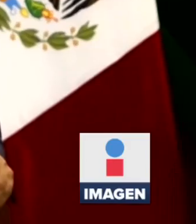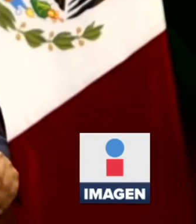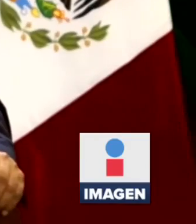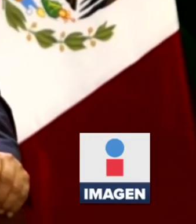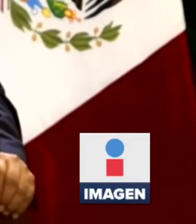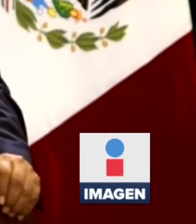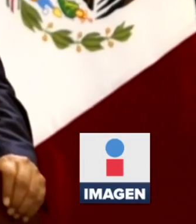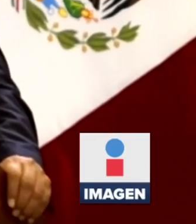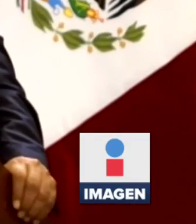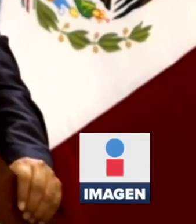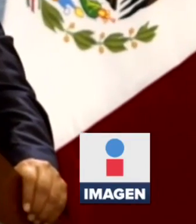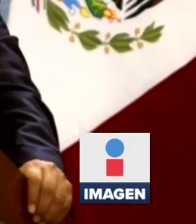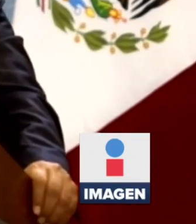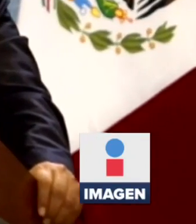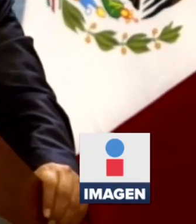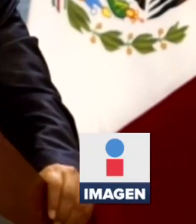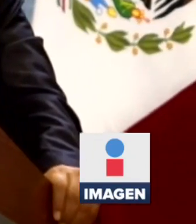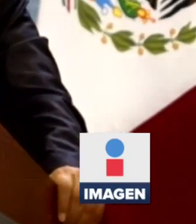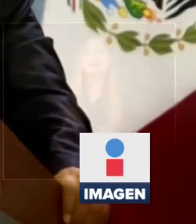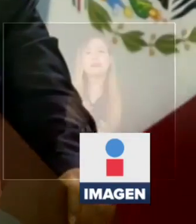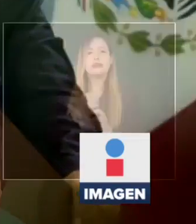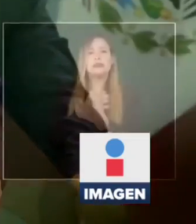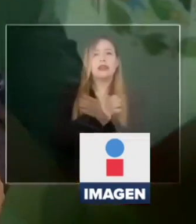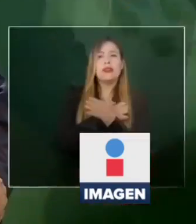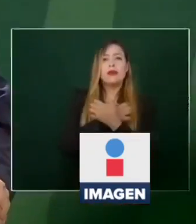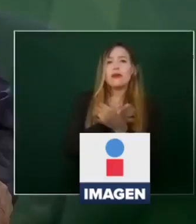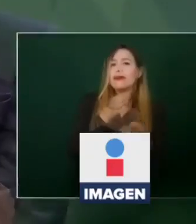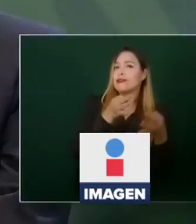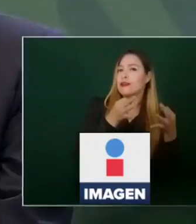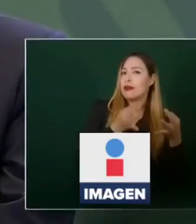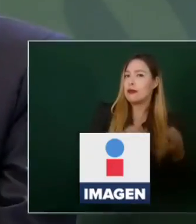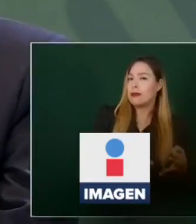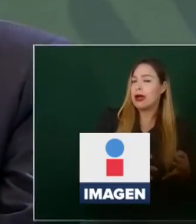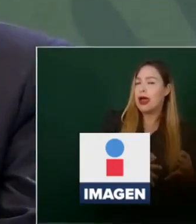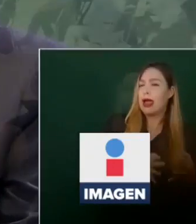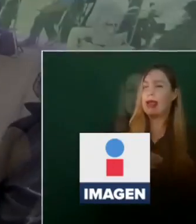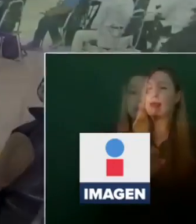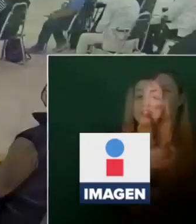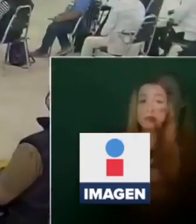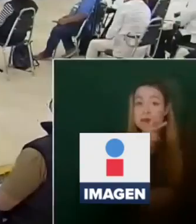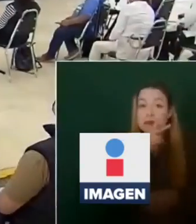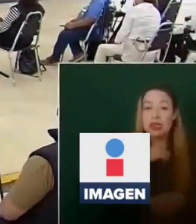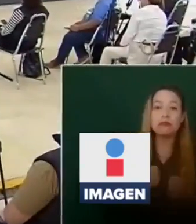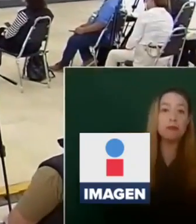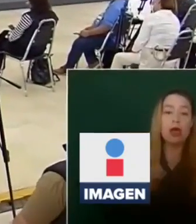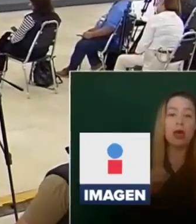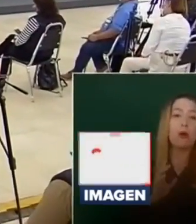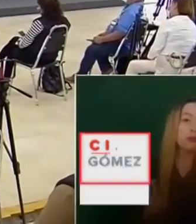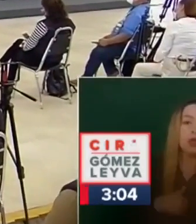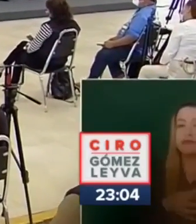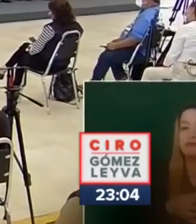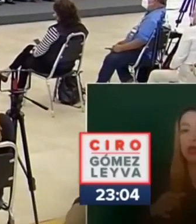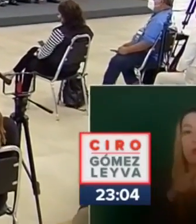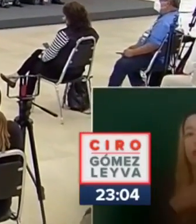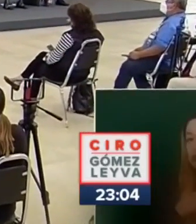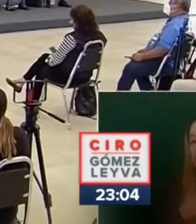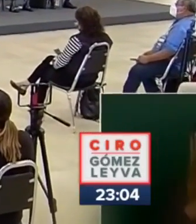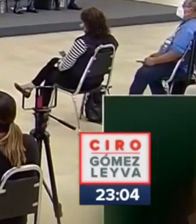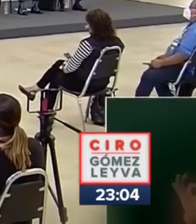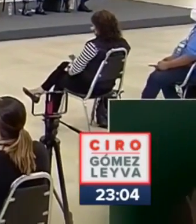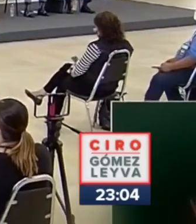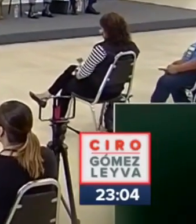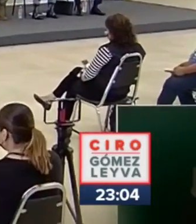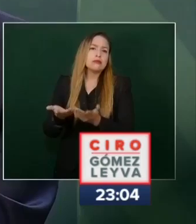gobernador el presidente le pidió a Samuel García que aclare Cuál fue su participación en la detención de su antecesor